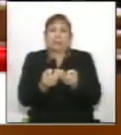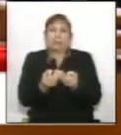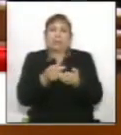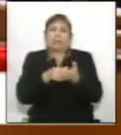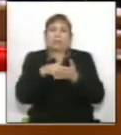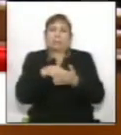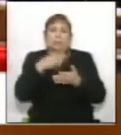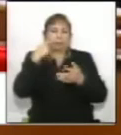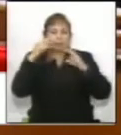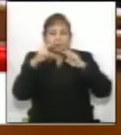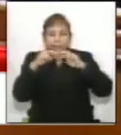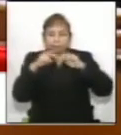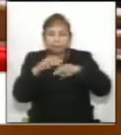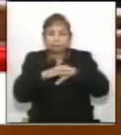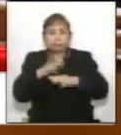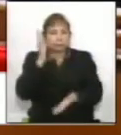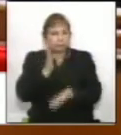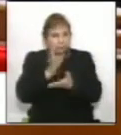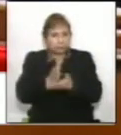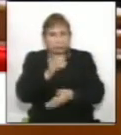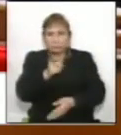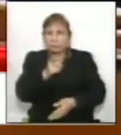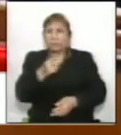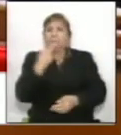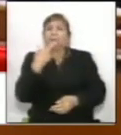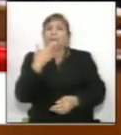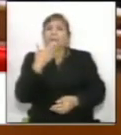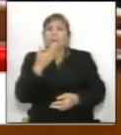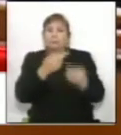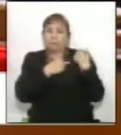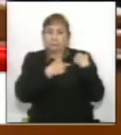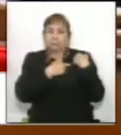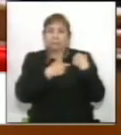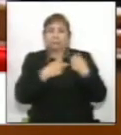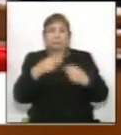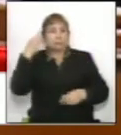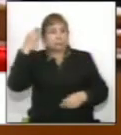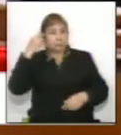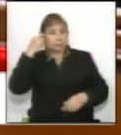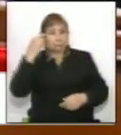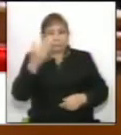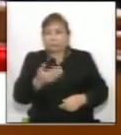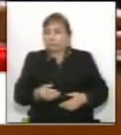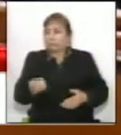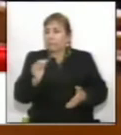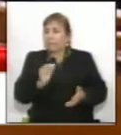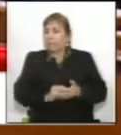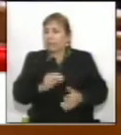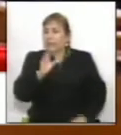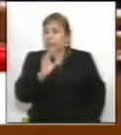una investigación, una sanción a los responsables funcionales y políticos. Más del